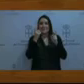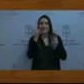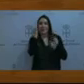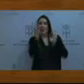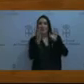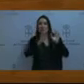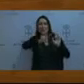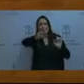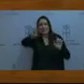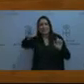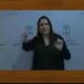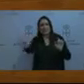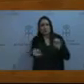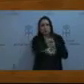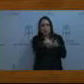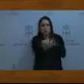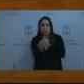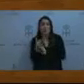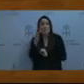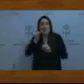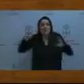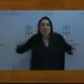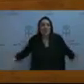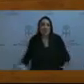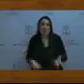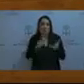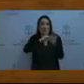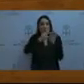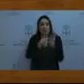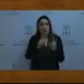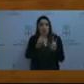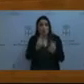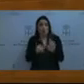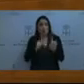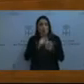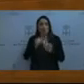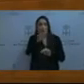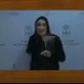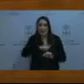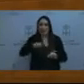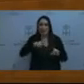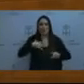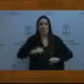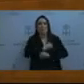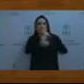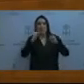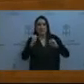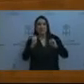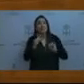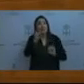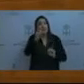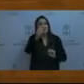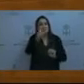y para impulsar nuevos proyectos que consoliden esos territorios y, sobre todo, que ilusionen a los habitantes.